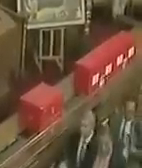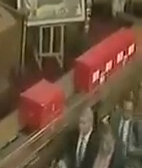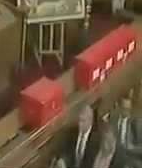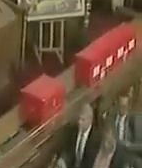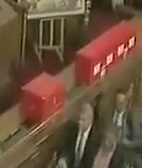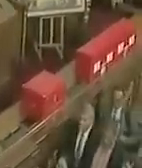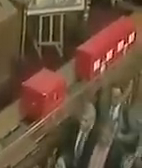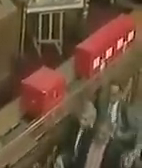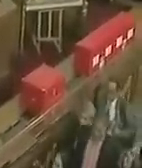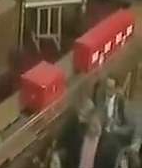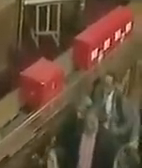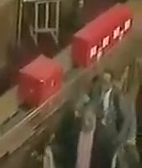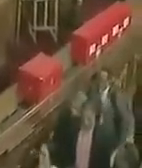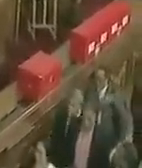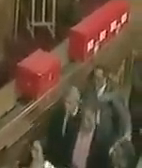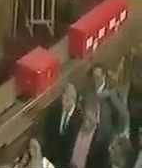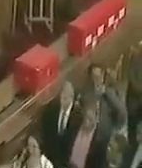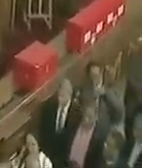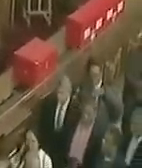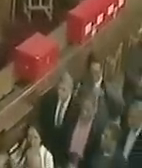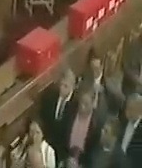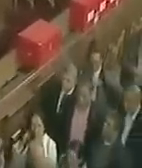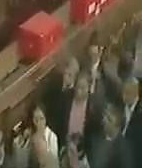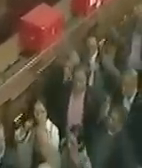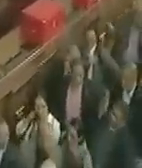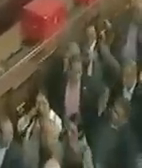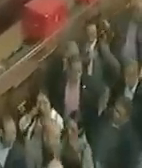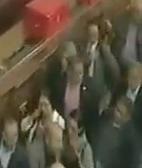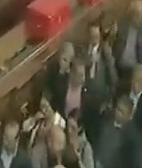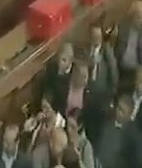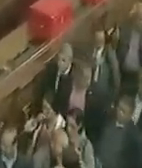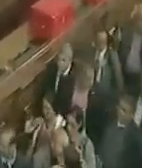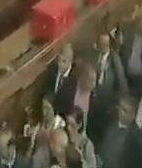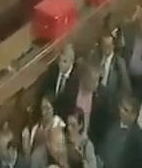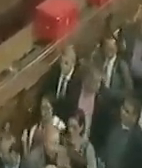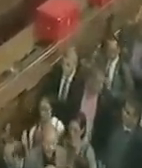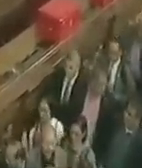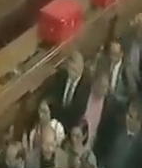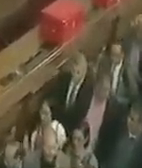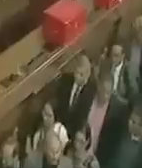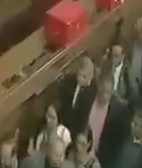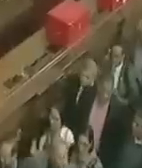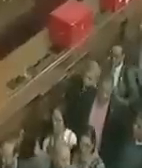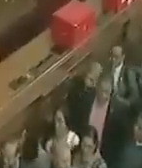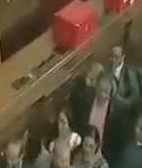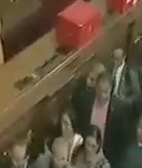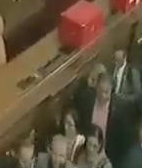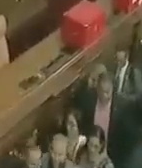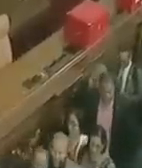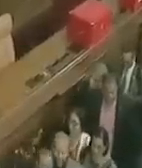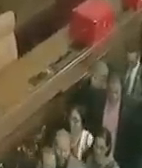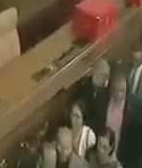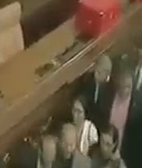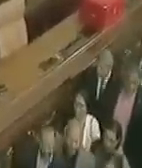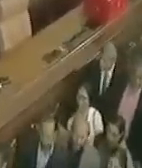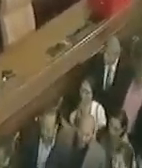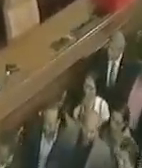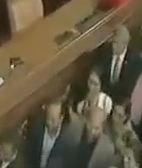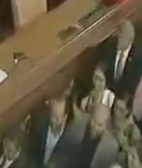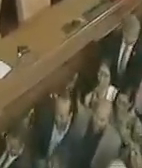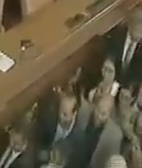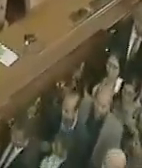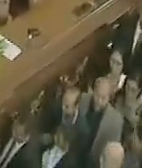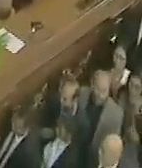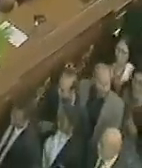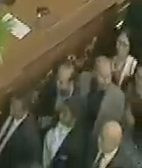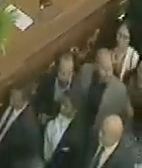contaban además con todo el perfil profesional para formar parte del Consejo Nacional Electoral. Él decía que esta lista, que hoy en día constaba de 104 personas,